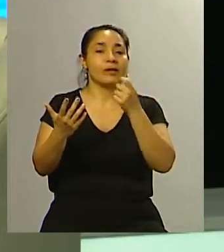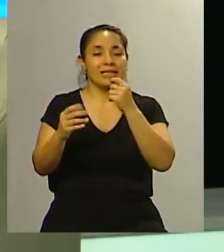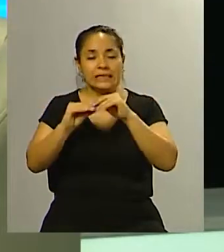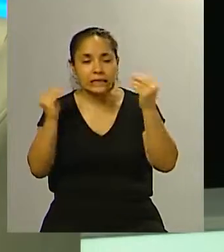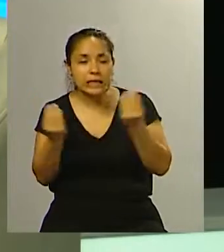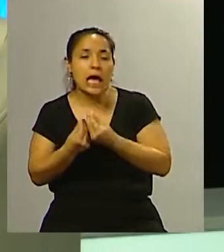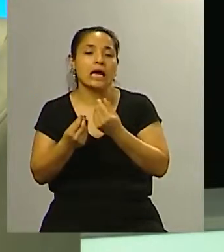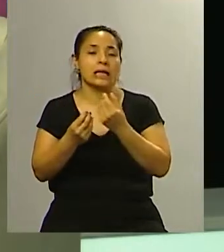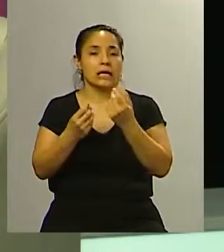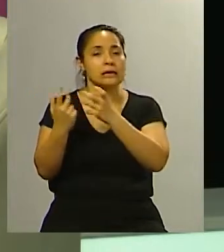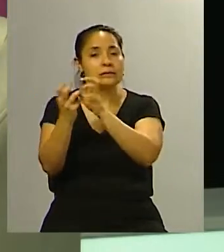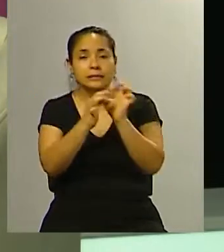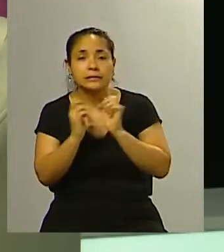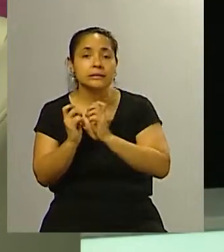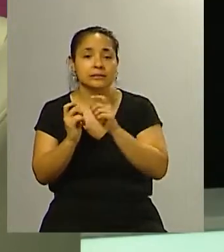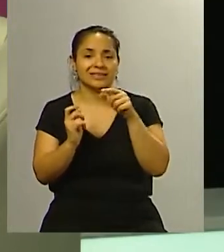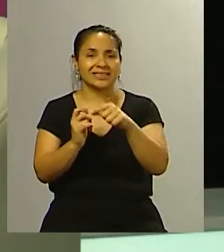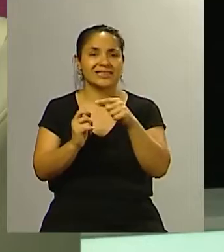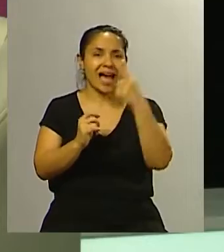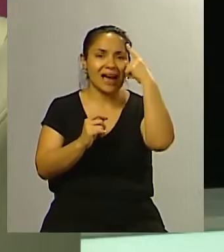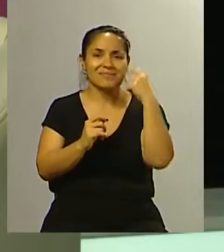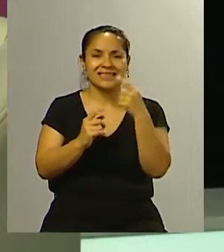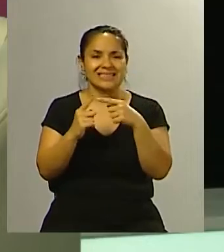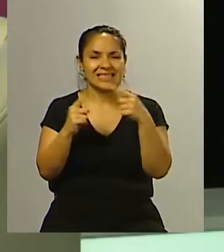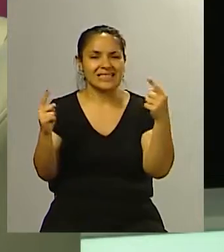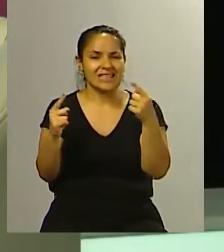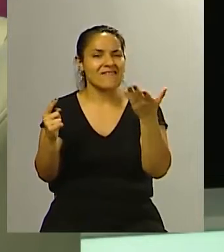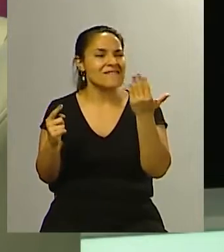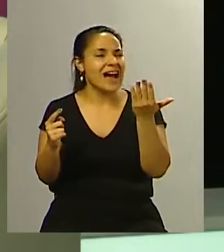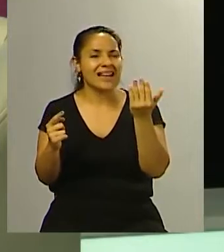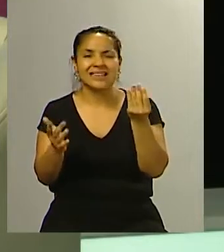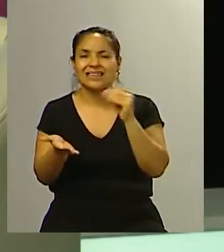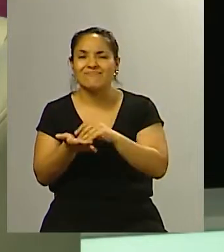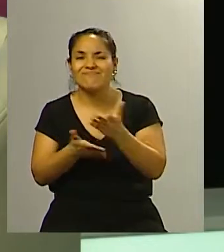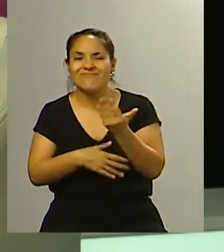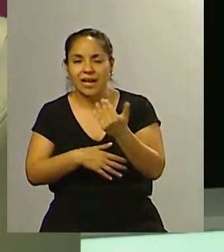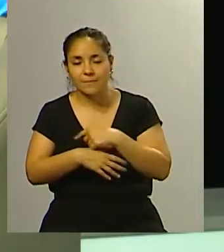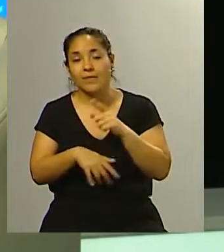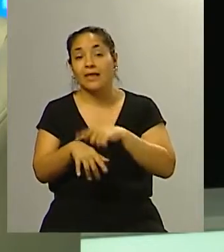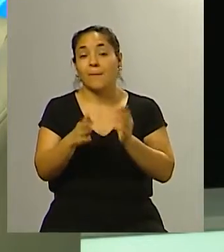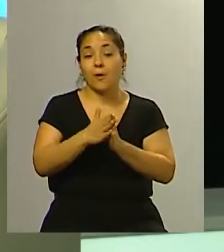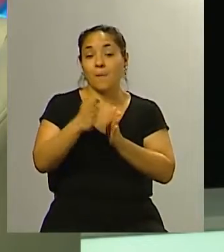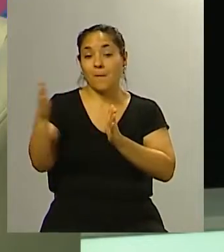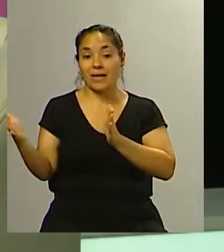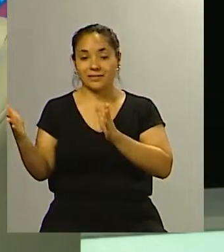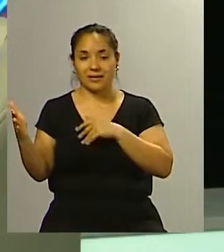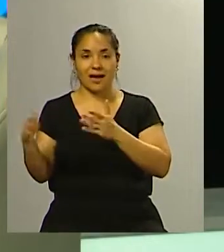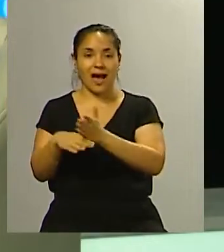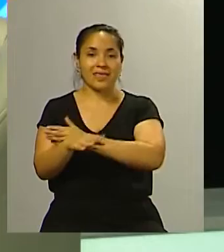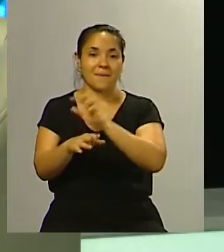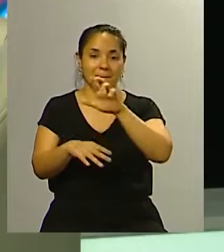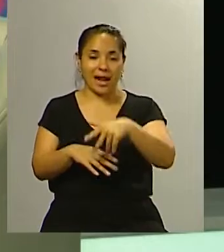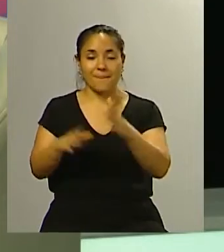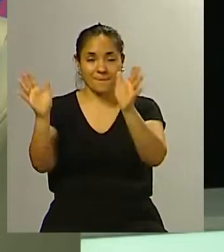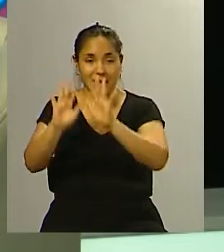queda desconectado el aprendizaje. Entonces, creo que el tiempo extra, si no está planificado o si es para